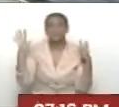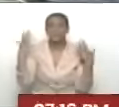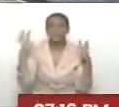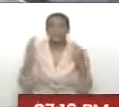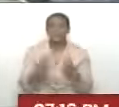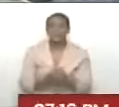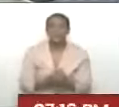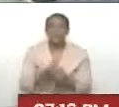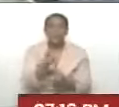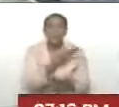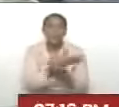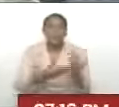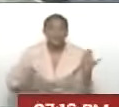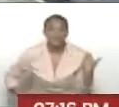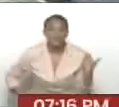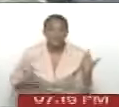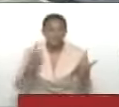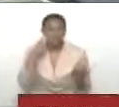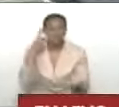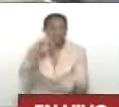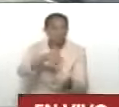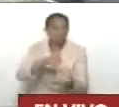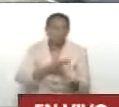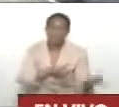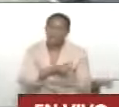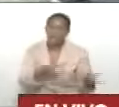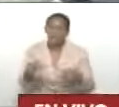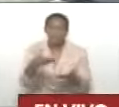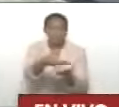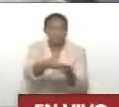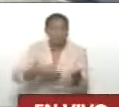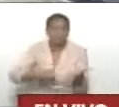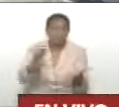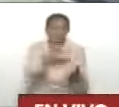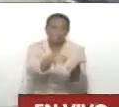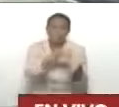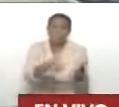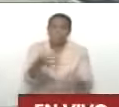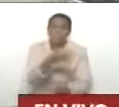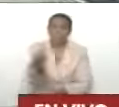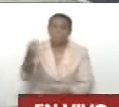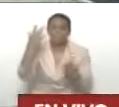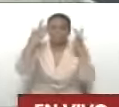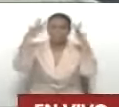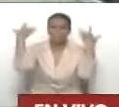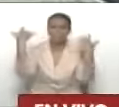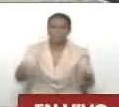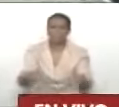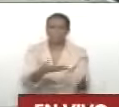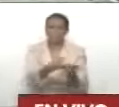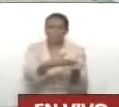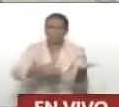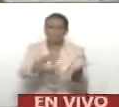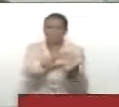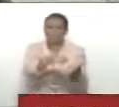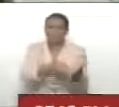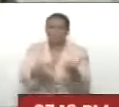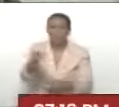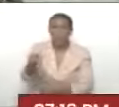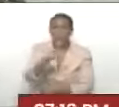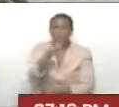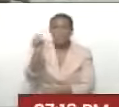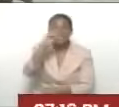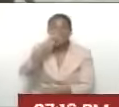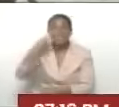Bueno, presidente, yo vine preparado, aquí con la artillería del pensamiento, como dicen por ahí. ¿Verdad? Oye, ya tienes 20